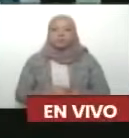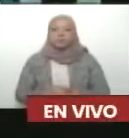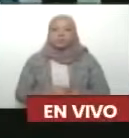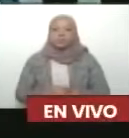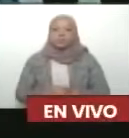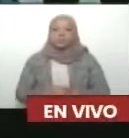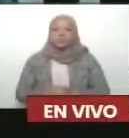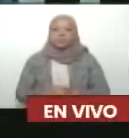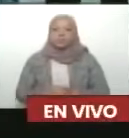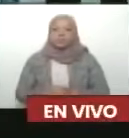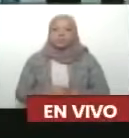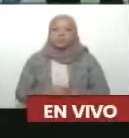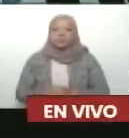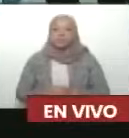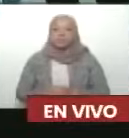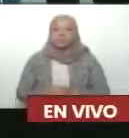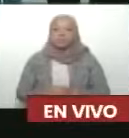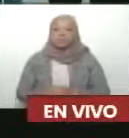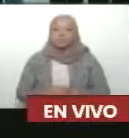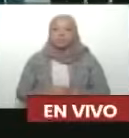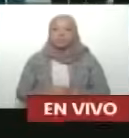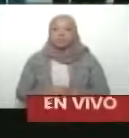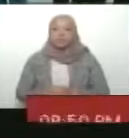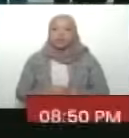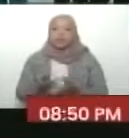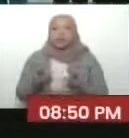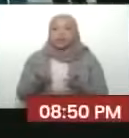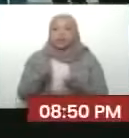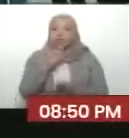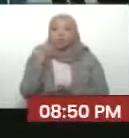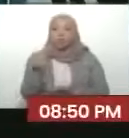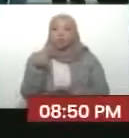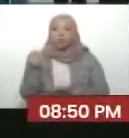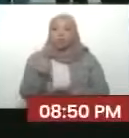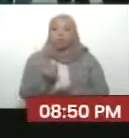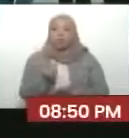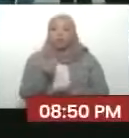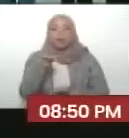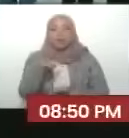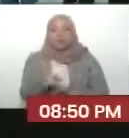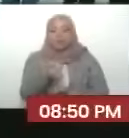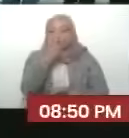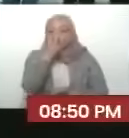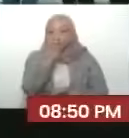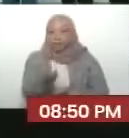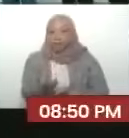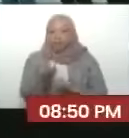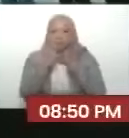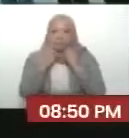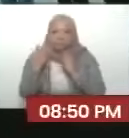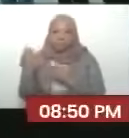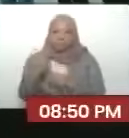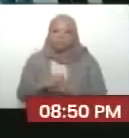Y a la secretaria general de la juventud, la diputada Grecia Colmenares.